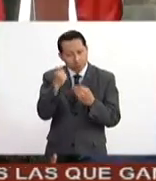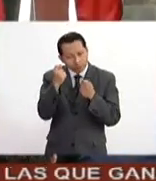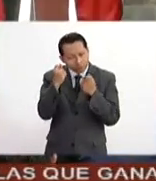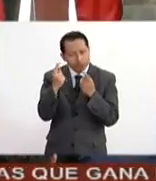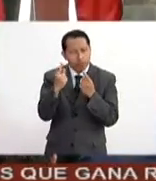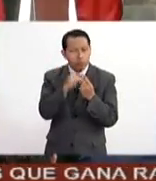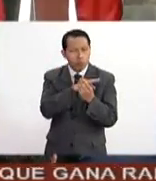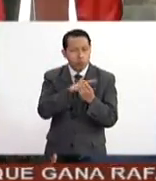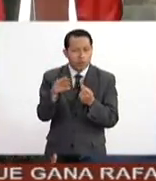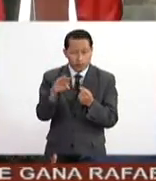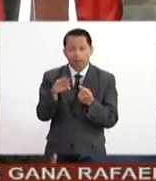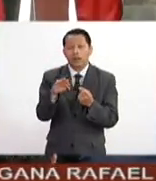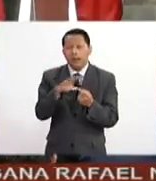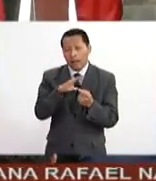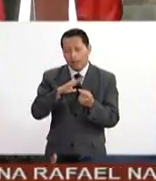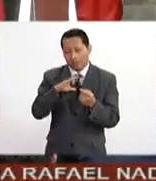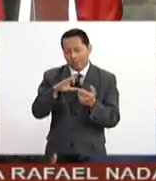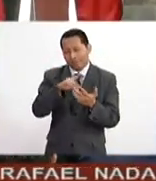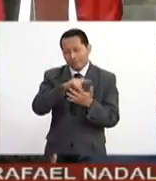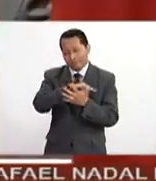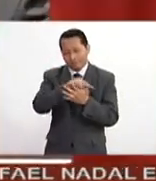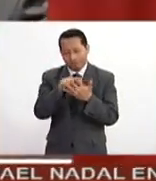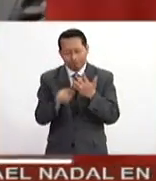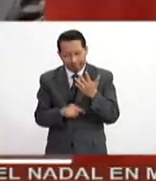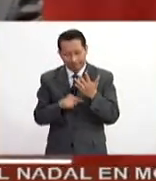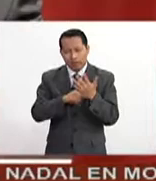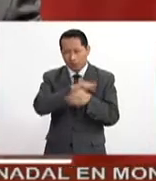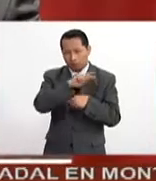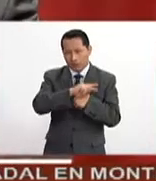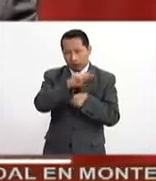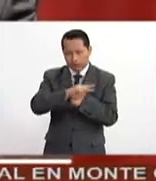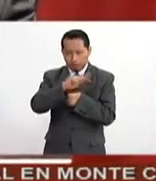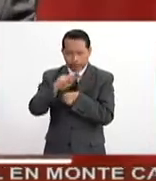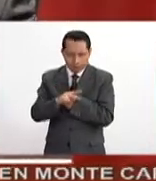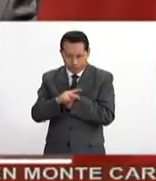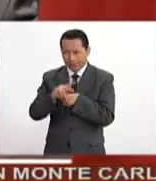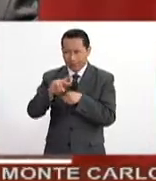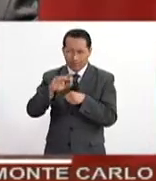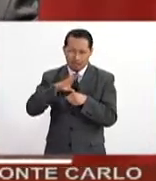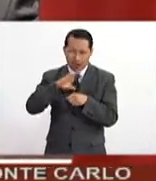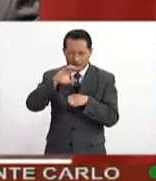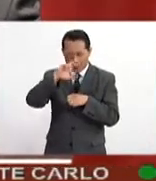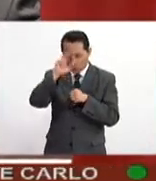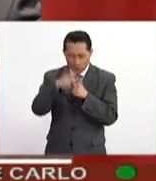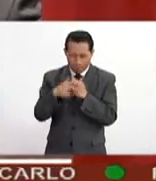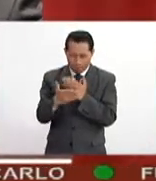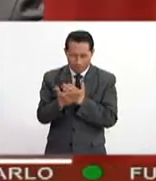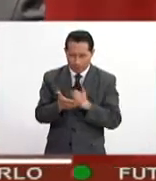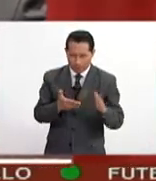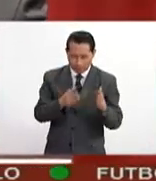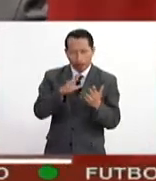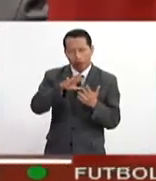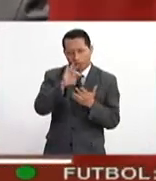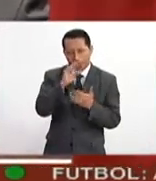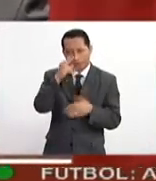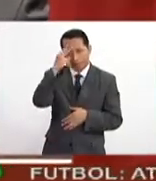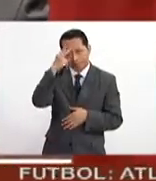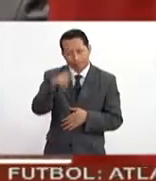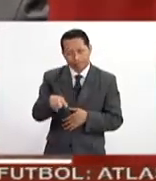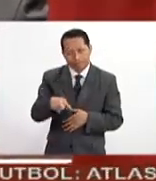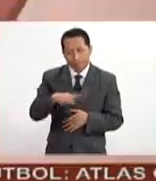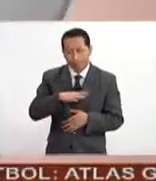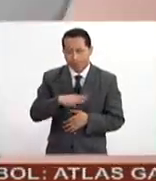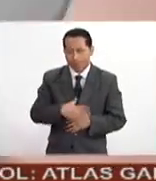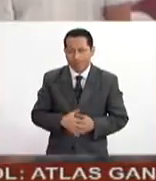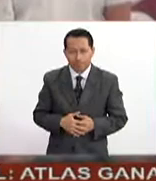haya seleccionado a México como uno de los 5 mercados prioritarios que Polonia tiene fuera